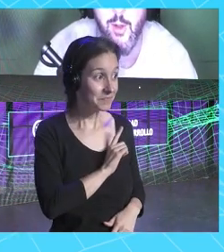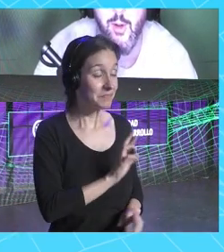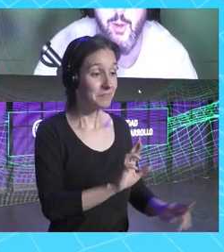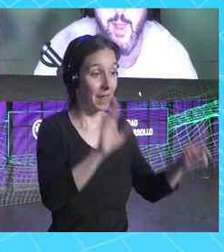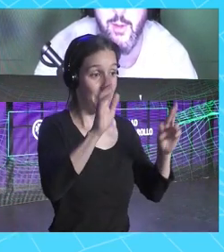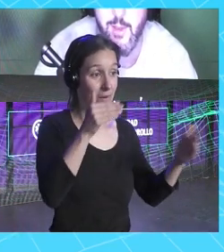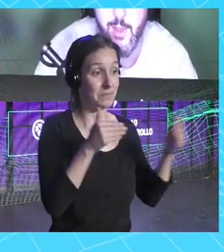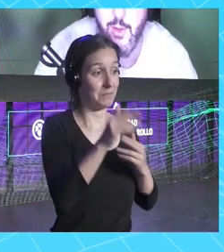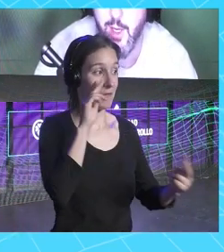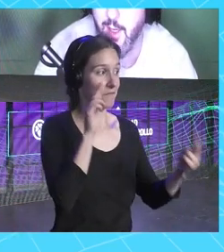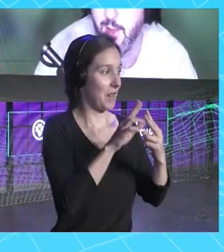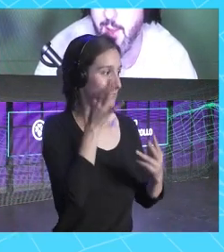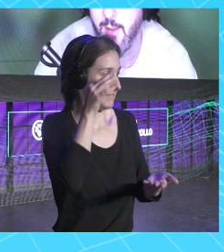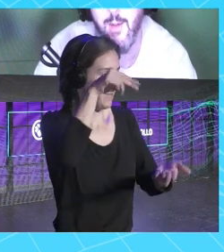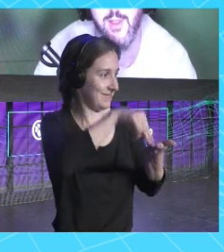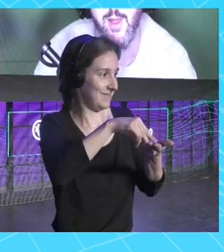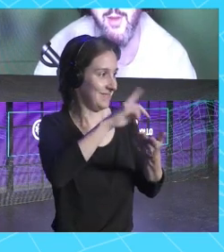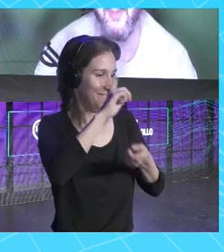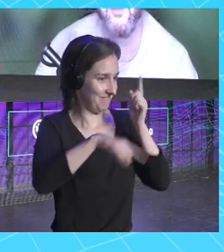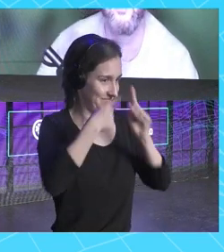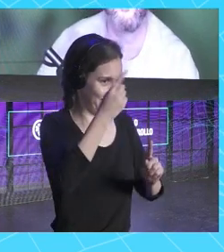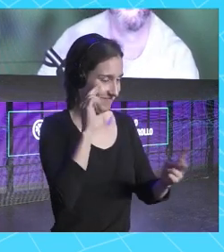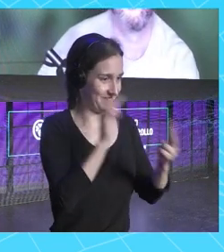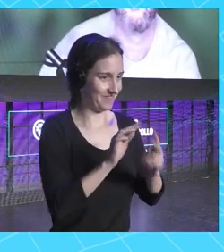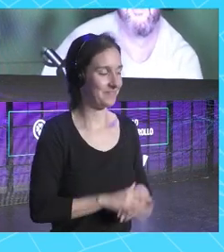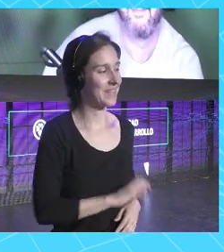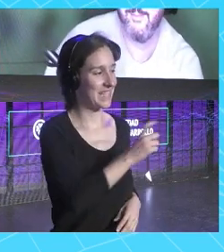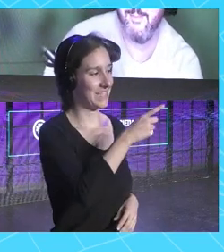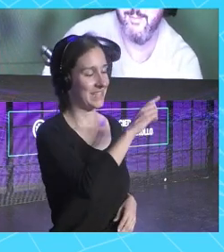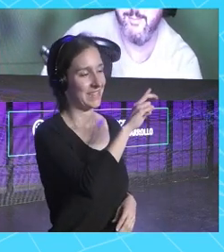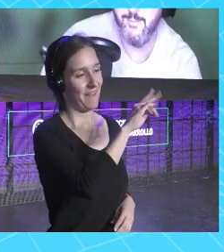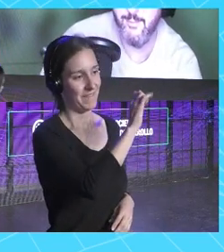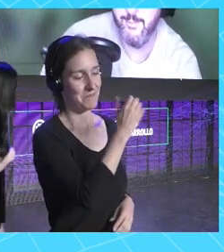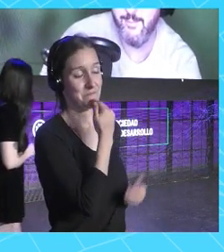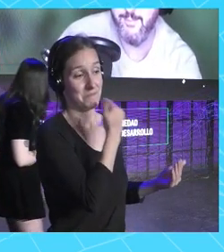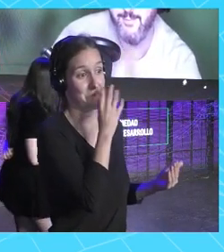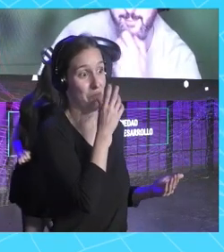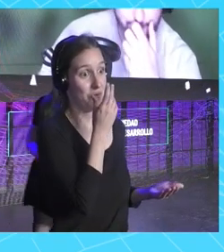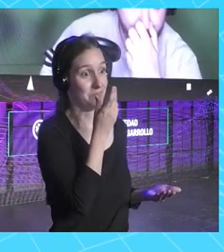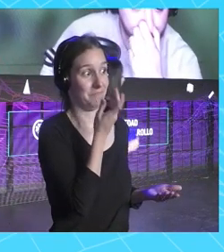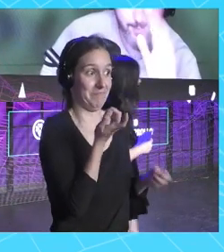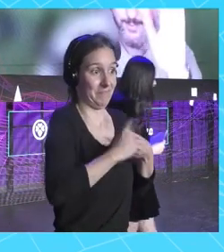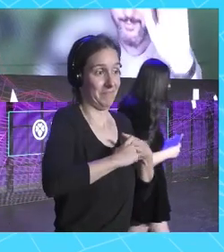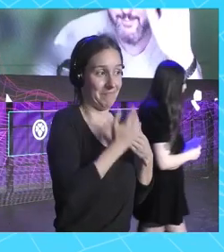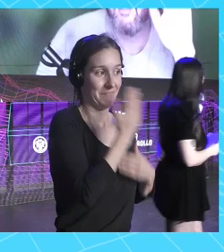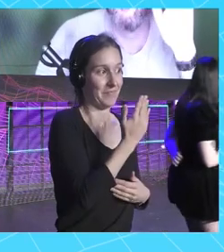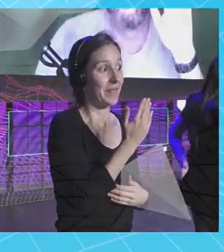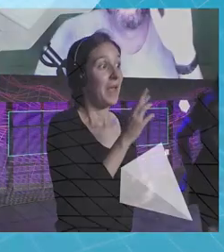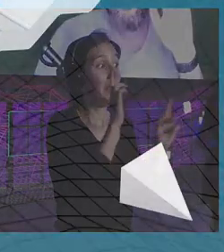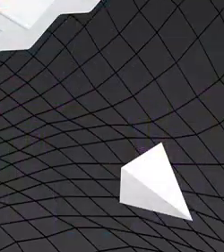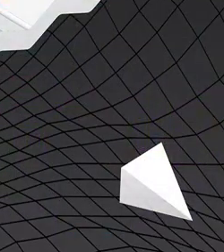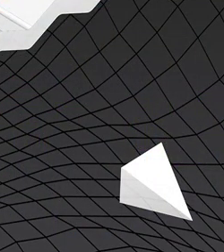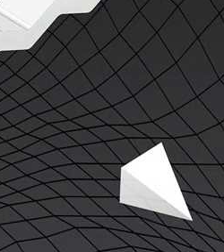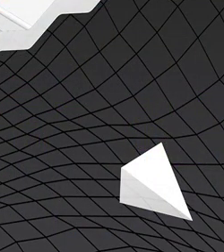veros en persona en la próxima edición Muchas gracias por venir de verdad gracias esperamos verte aquí la próxima 100%